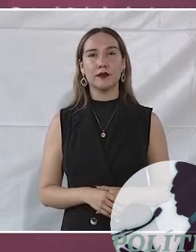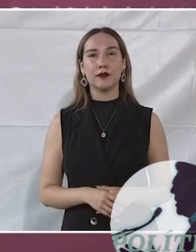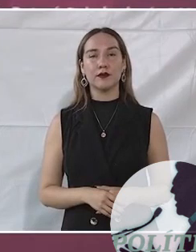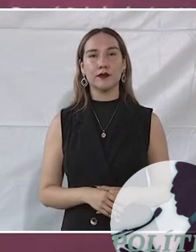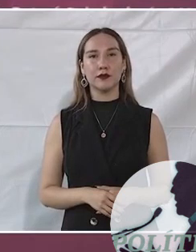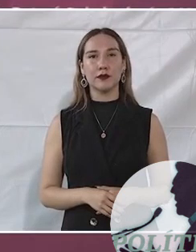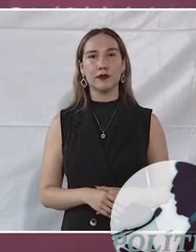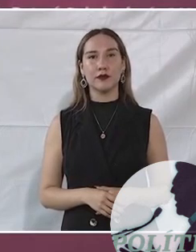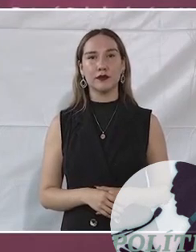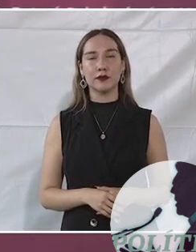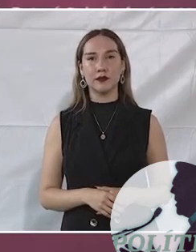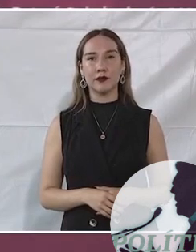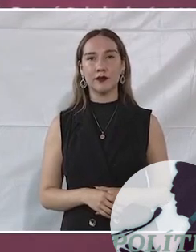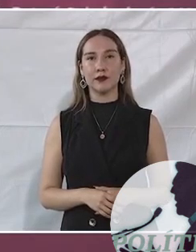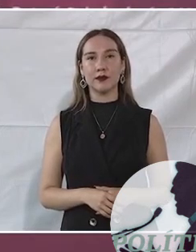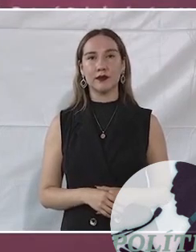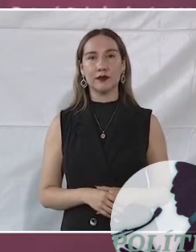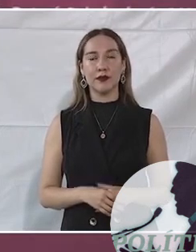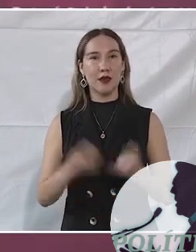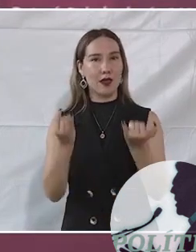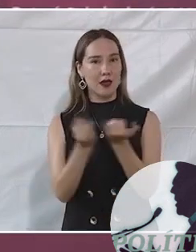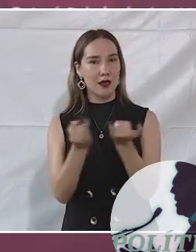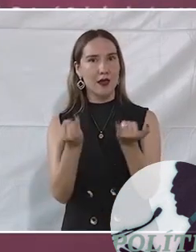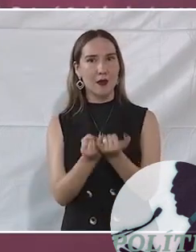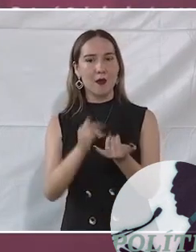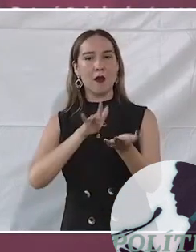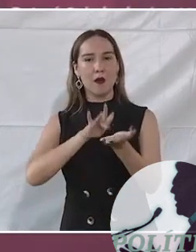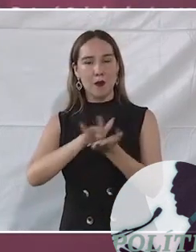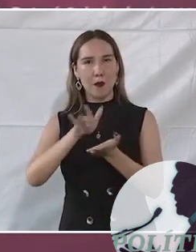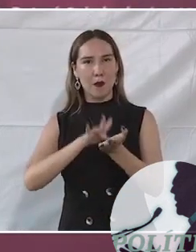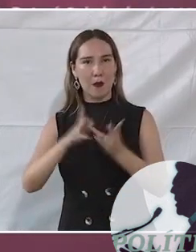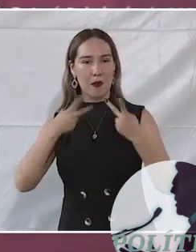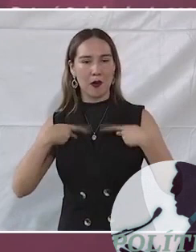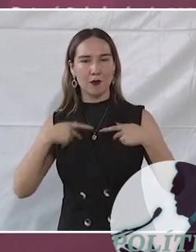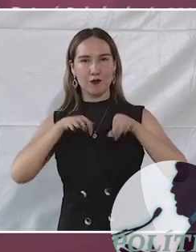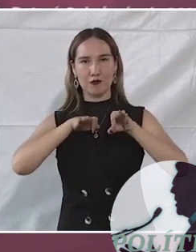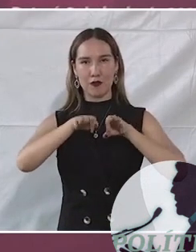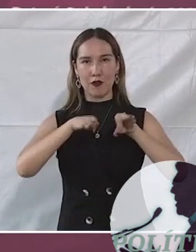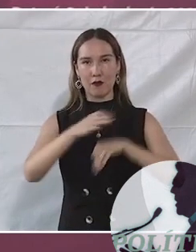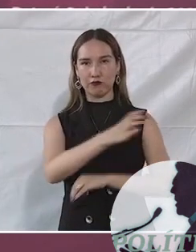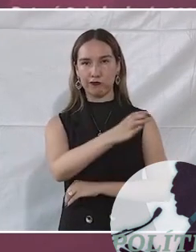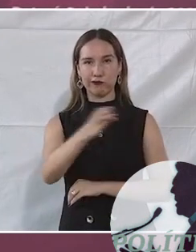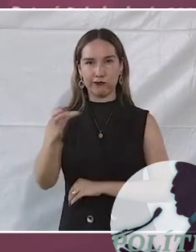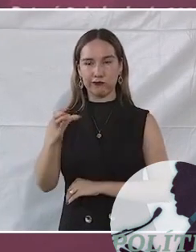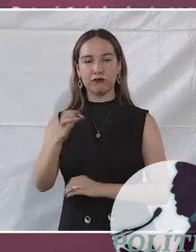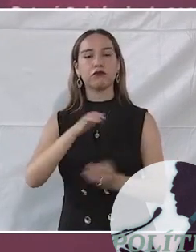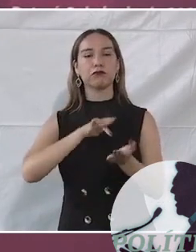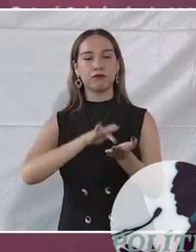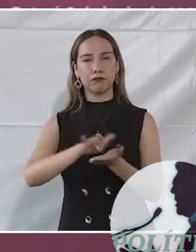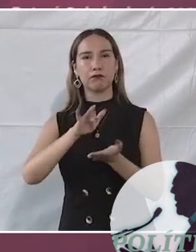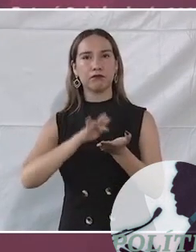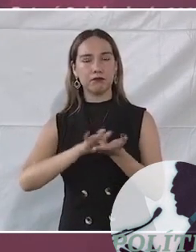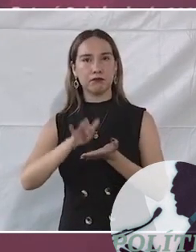Vamos también a seguir apoyando a los productores del campo. Lo que